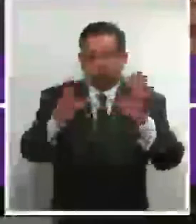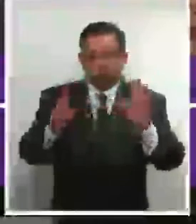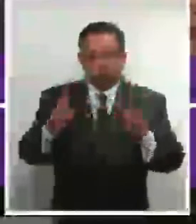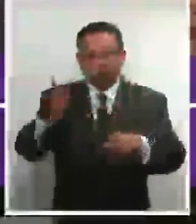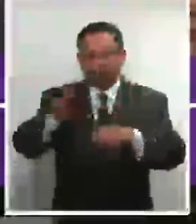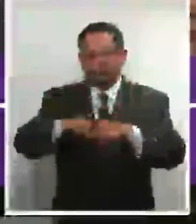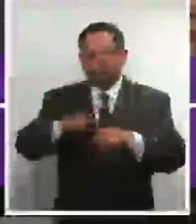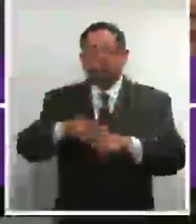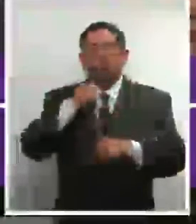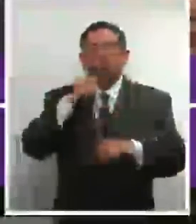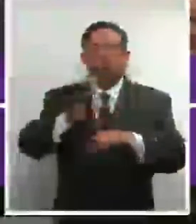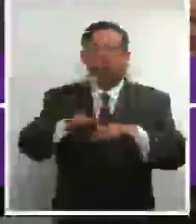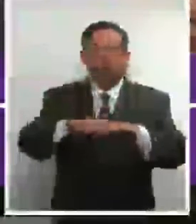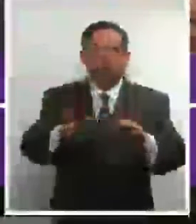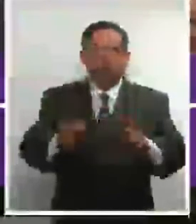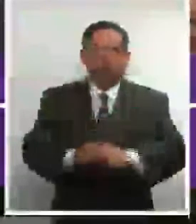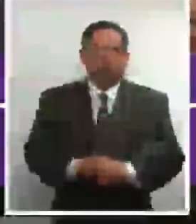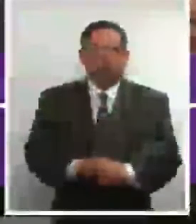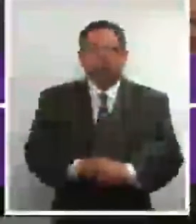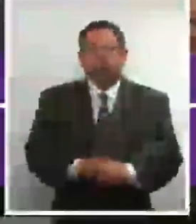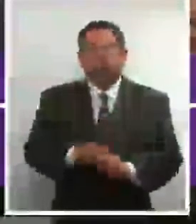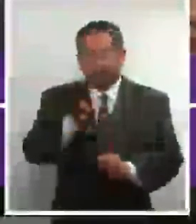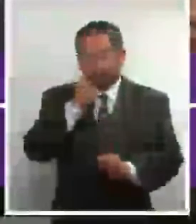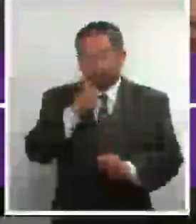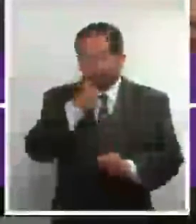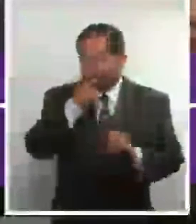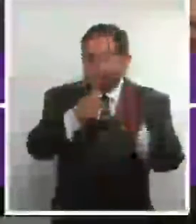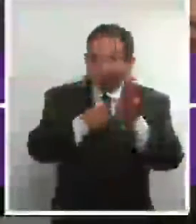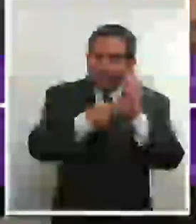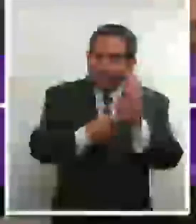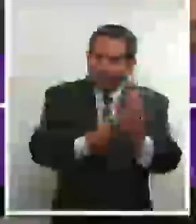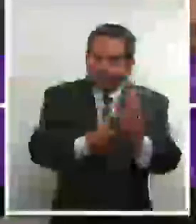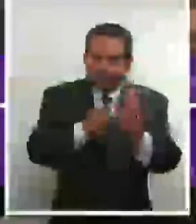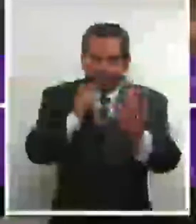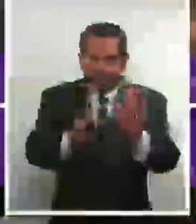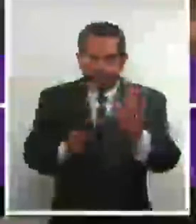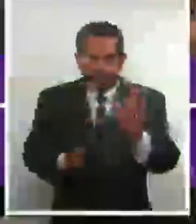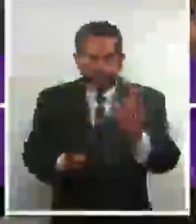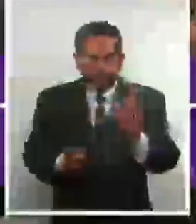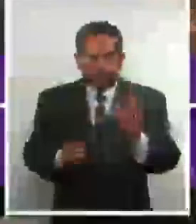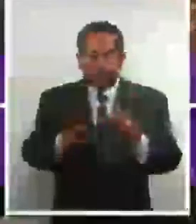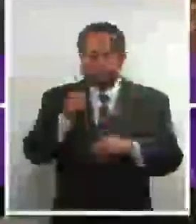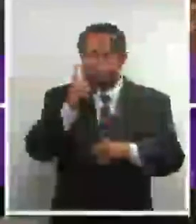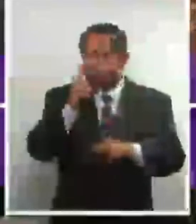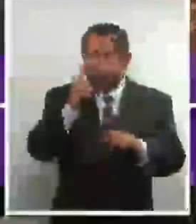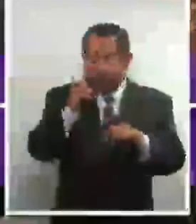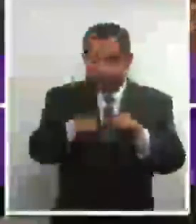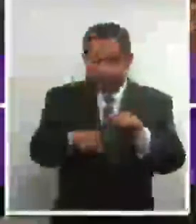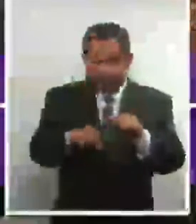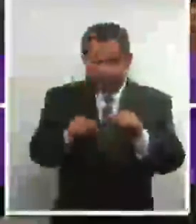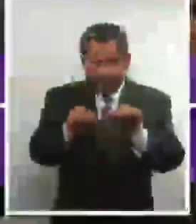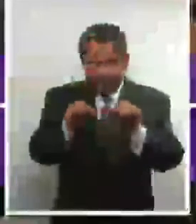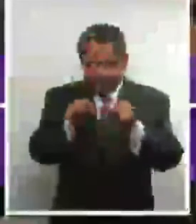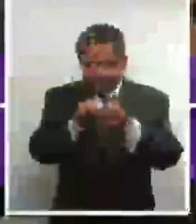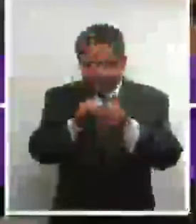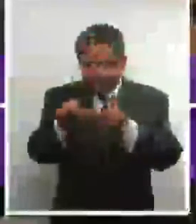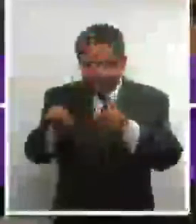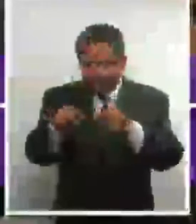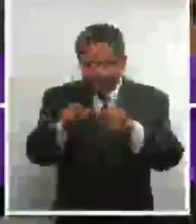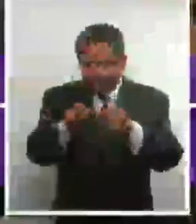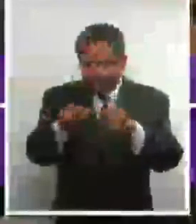me dan volumen, por favor? Con toda claridad expuse que lo único que se tenía que suprimir